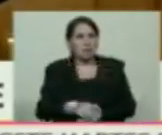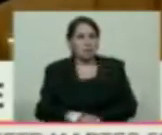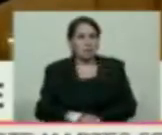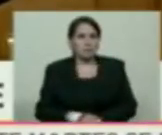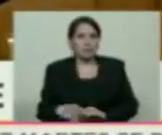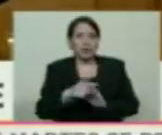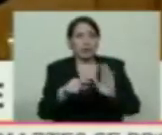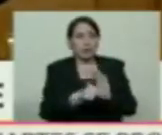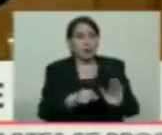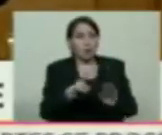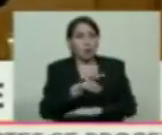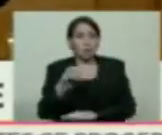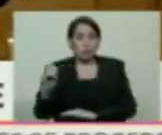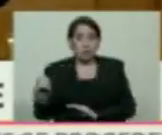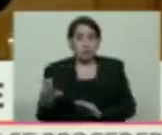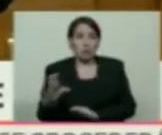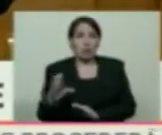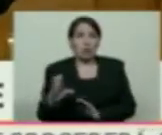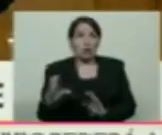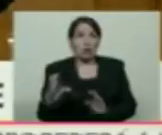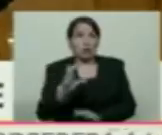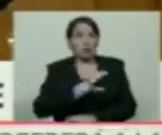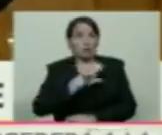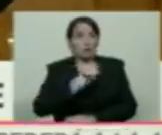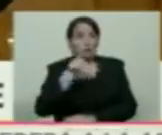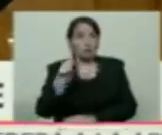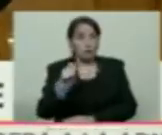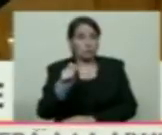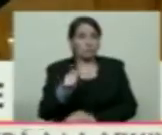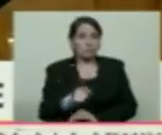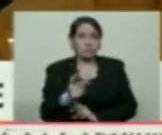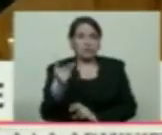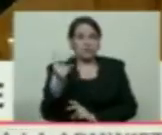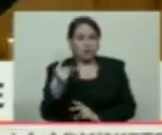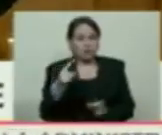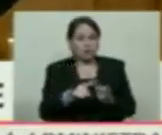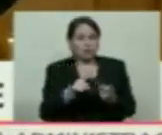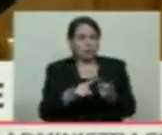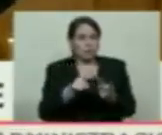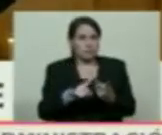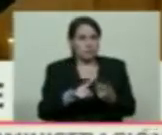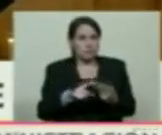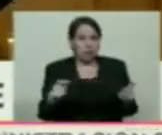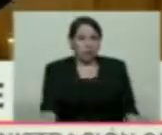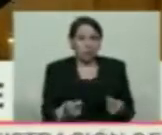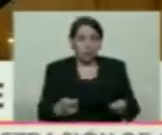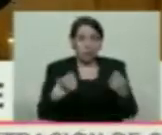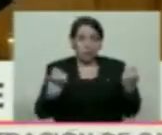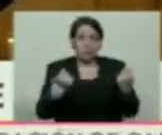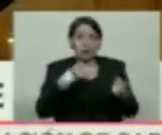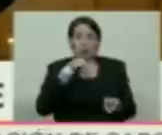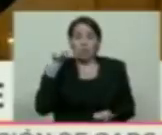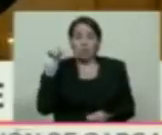200 de la Constitución de la República Bolivariana de Venezuela. Segundo, publíquese el presente decreto constituyente en